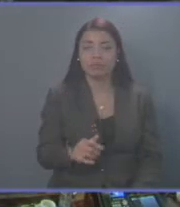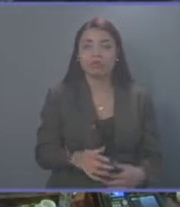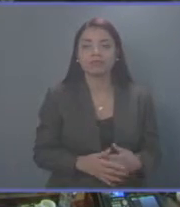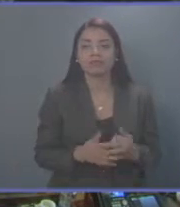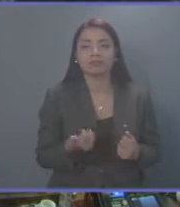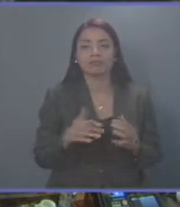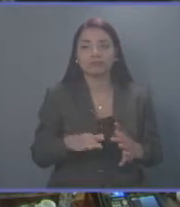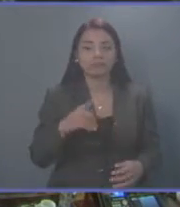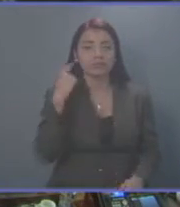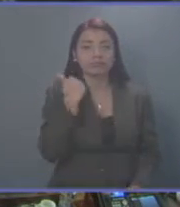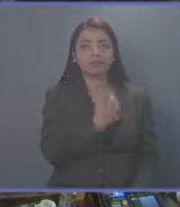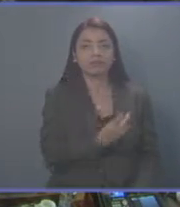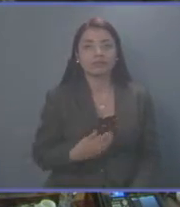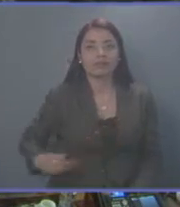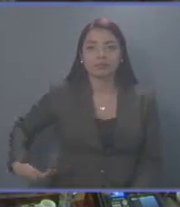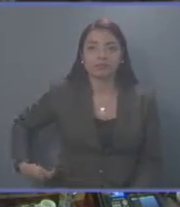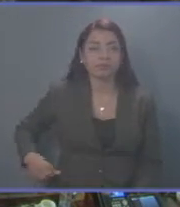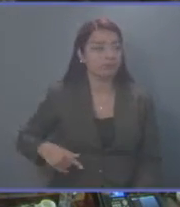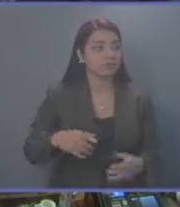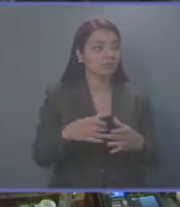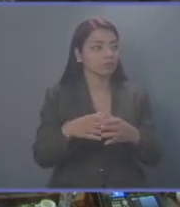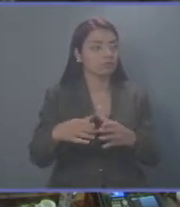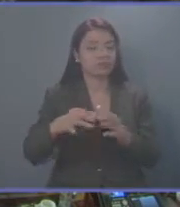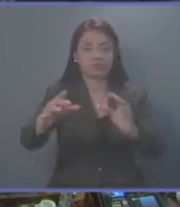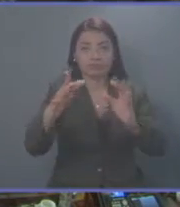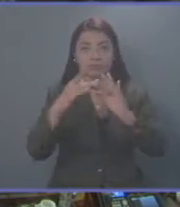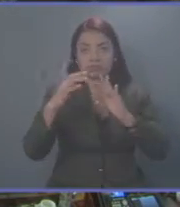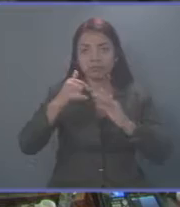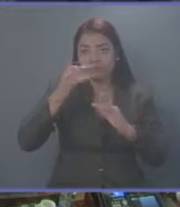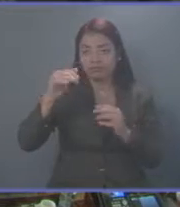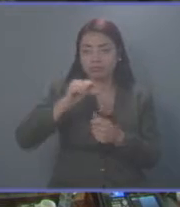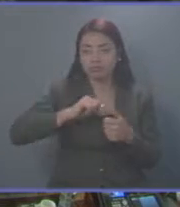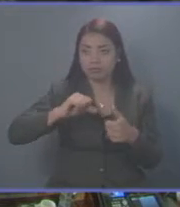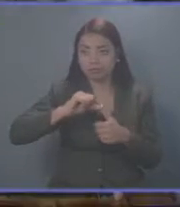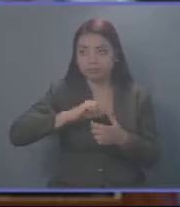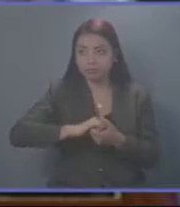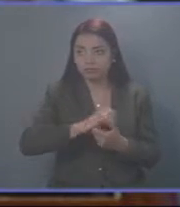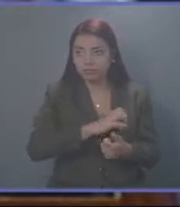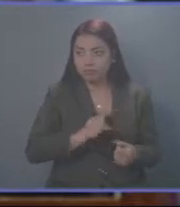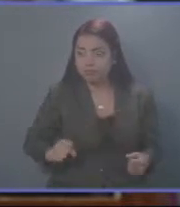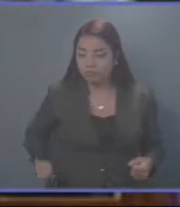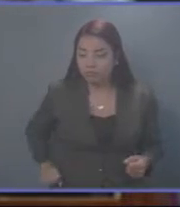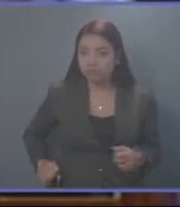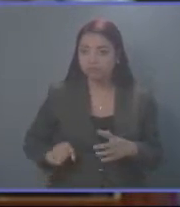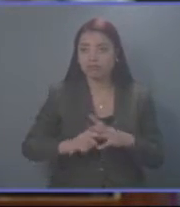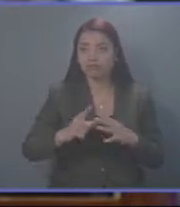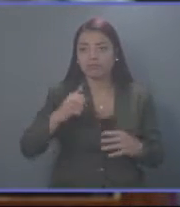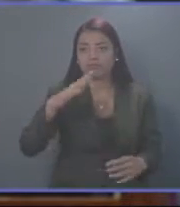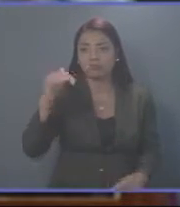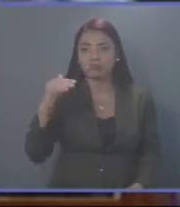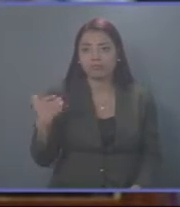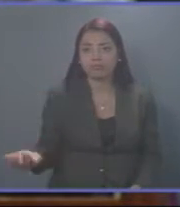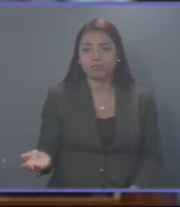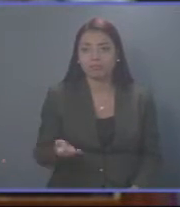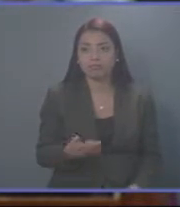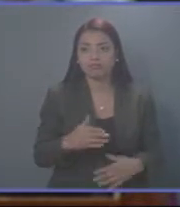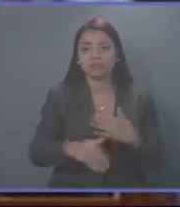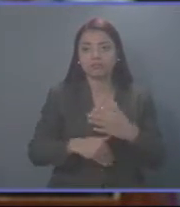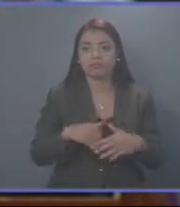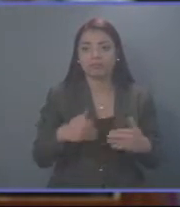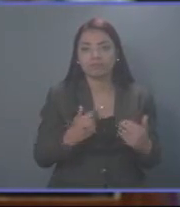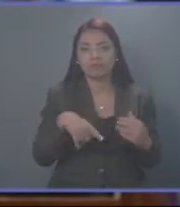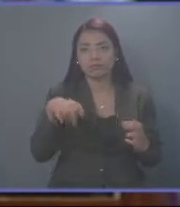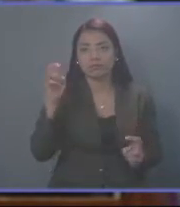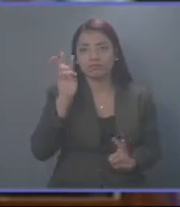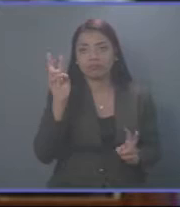Muchas gracias, presidente. Comisión de Relaciones Exteriores e Integración Centroamericana y Salvadoreños en el Exterior. Palacio Legislativo, San